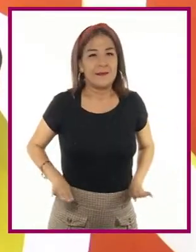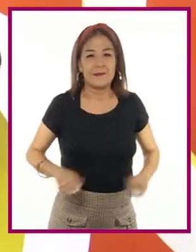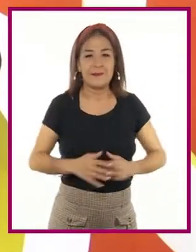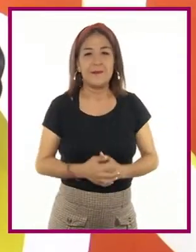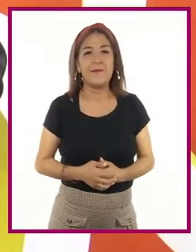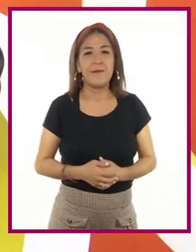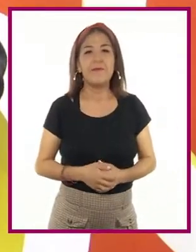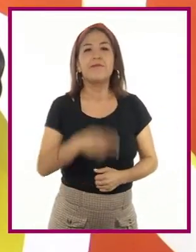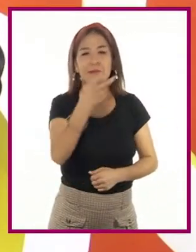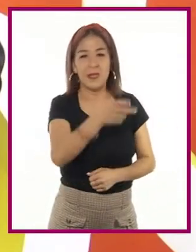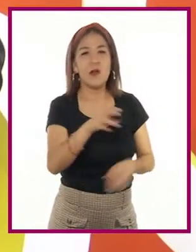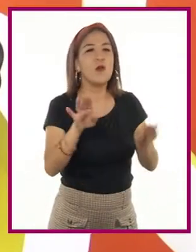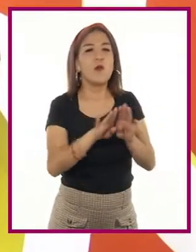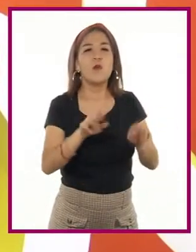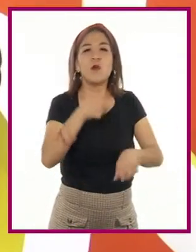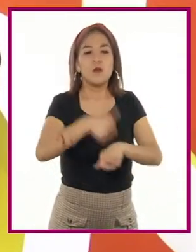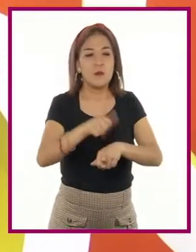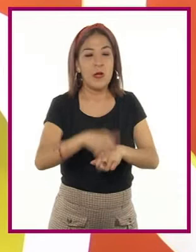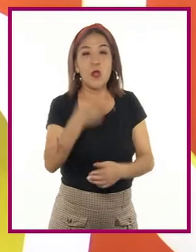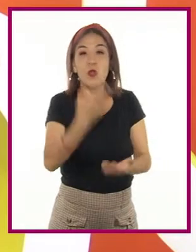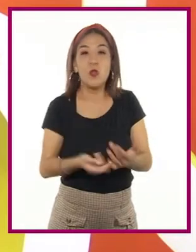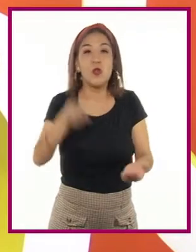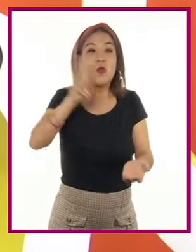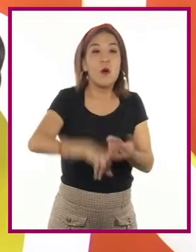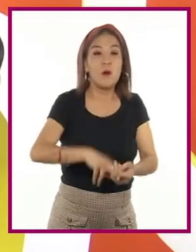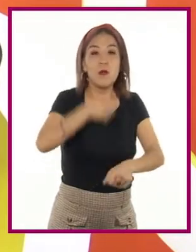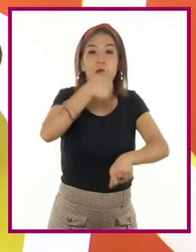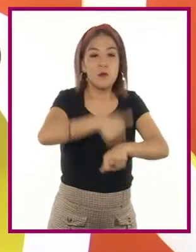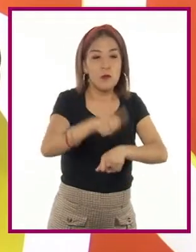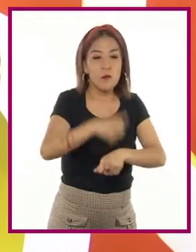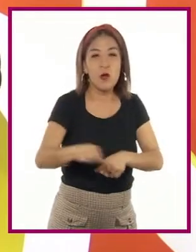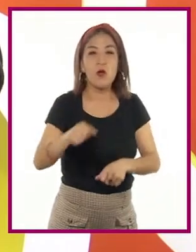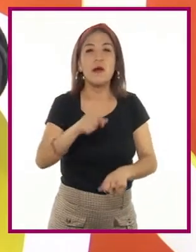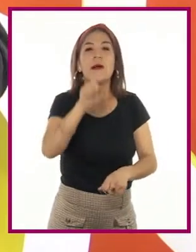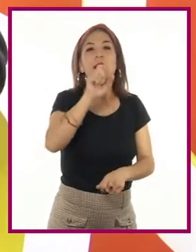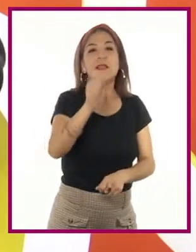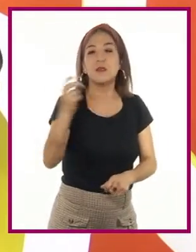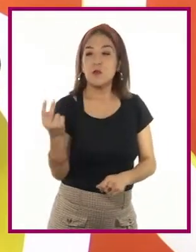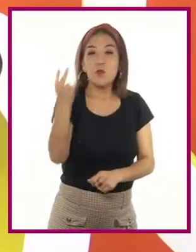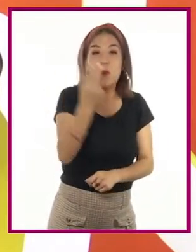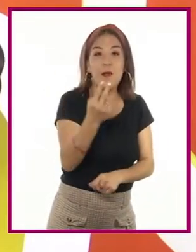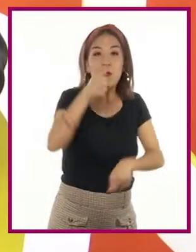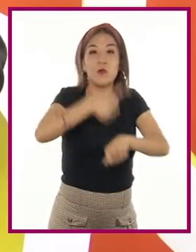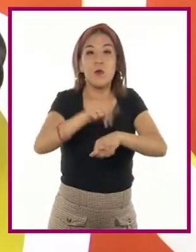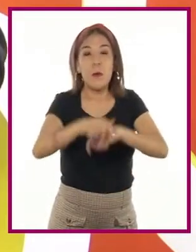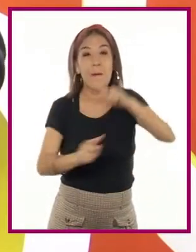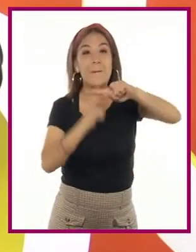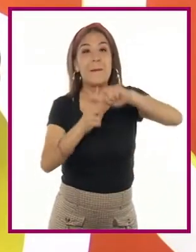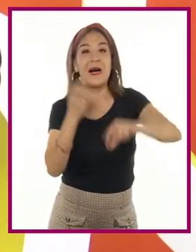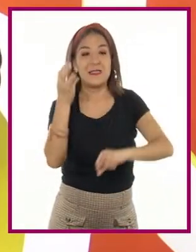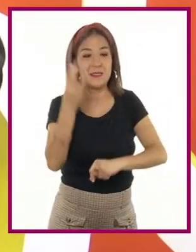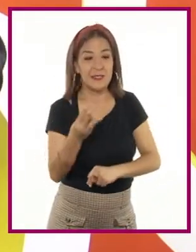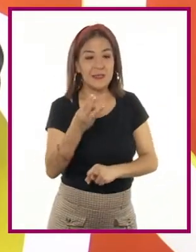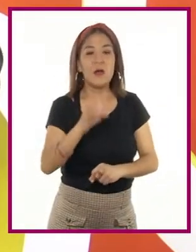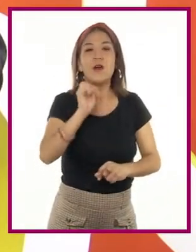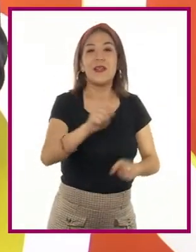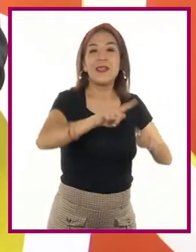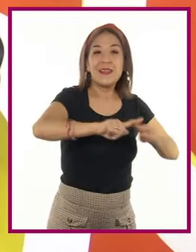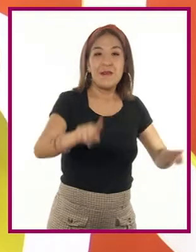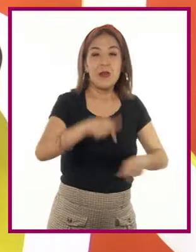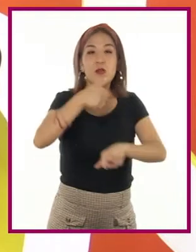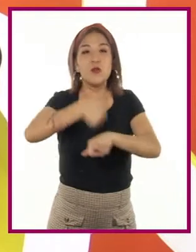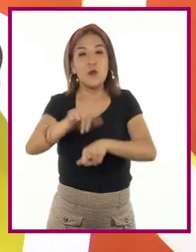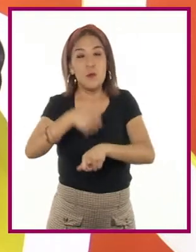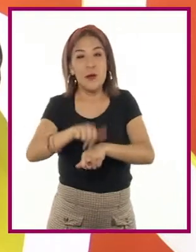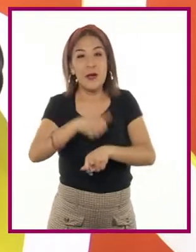en expresiones como el doble de un número el cuadrado de un número más 3 o la diferencia de un número